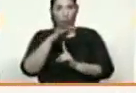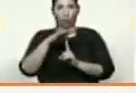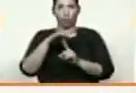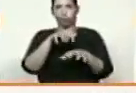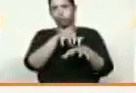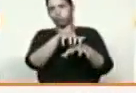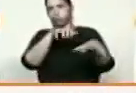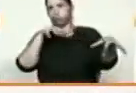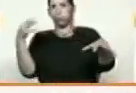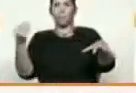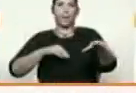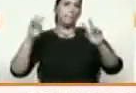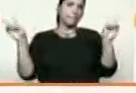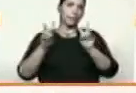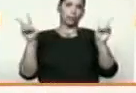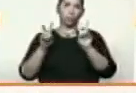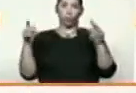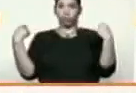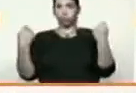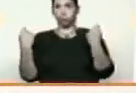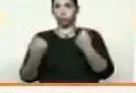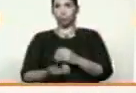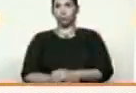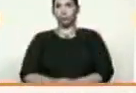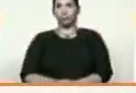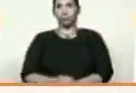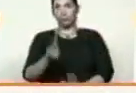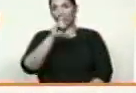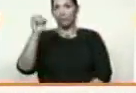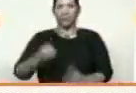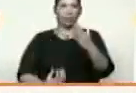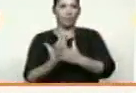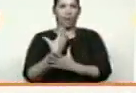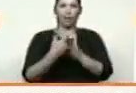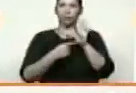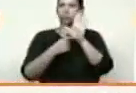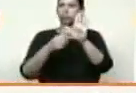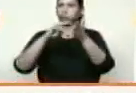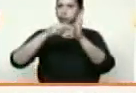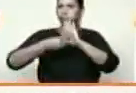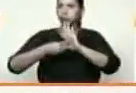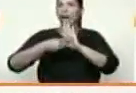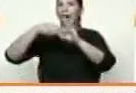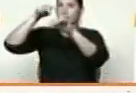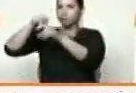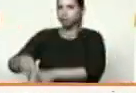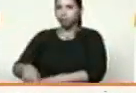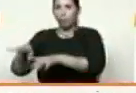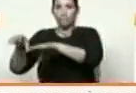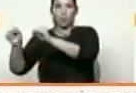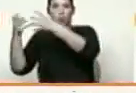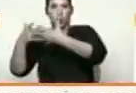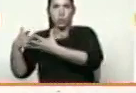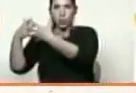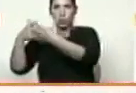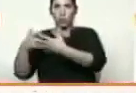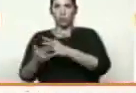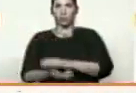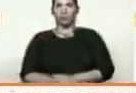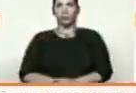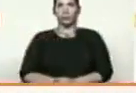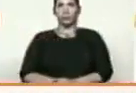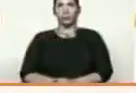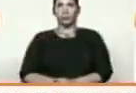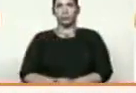Más que una victoria popular, el 20 de mayo representa una derrota al imperialismo por parte de nuestro pueblo